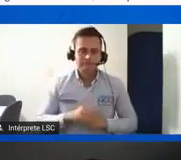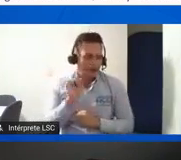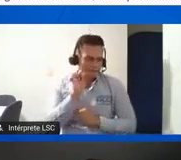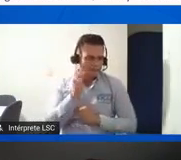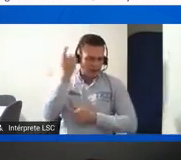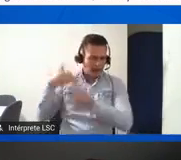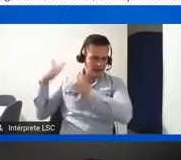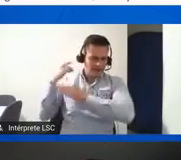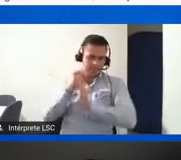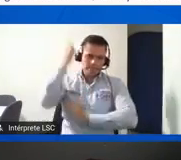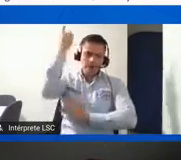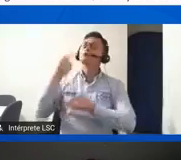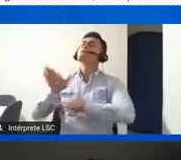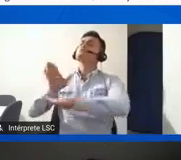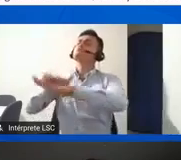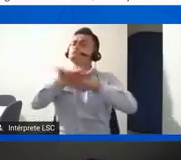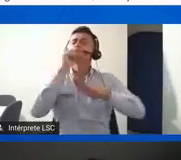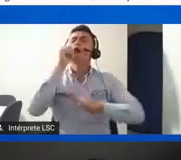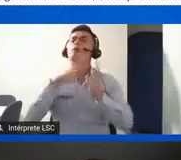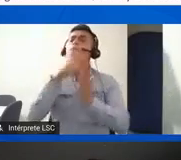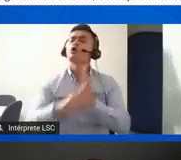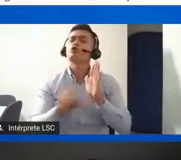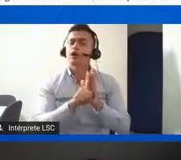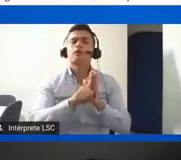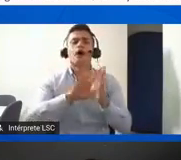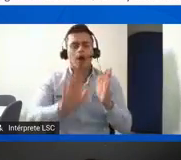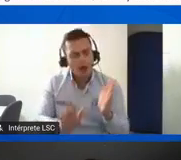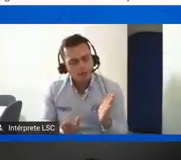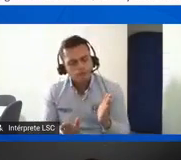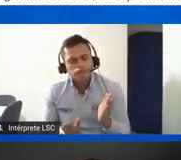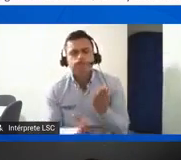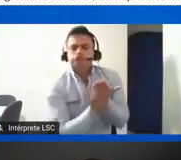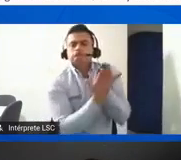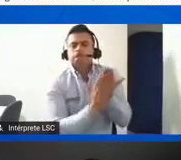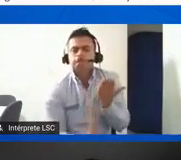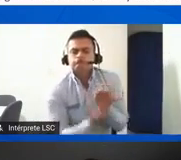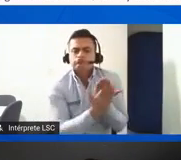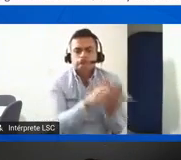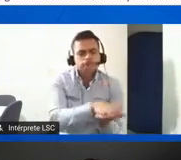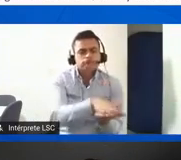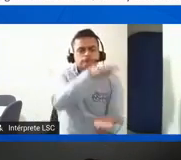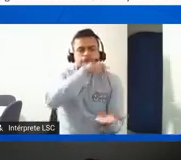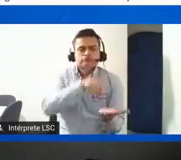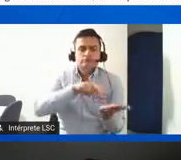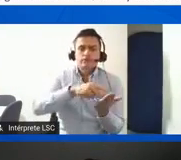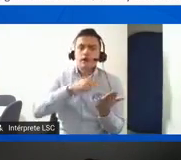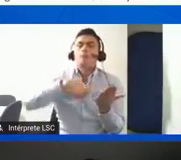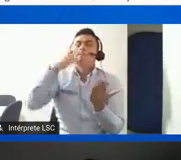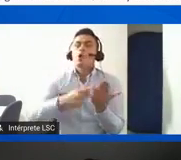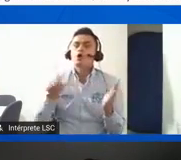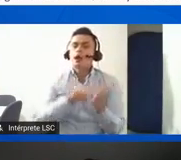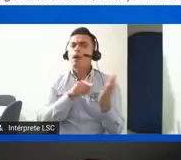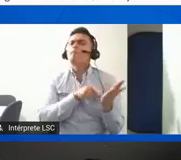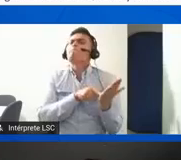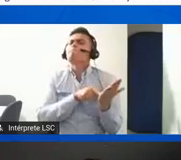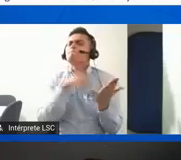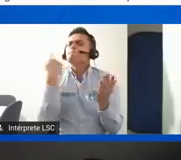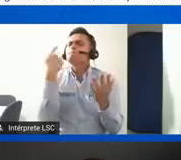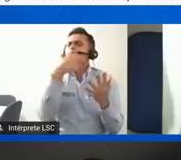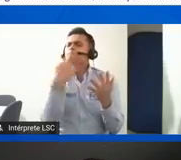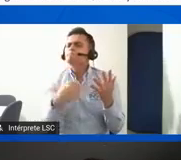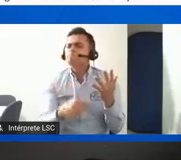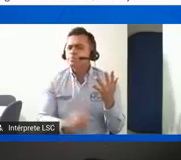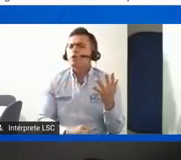vez, lo puso en un paquete y ese paquete eran los proyectos que se podían salvar en la legislatura, o sea